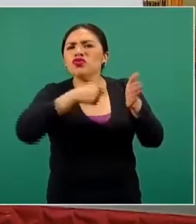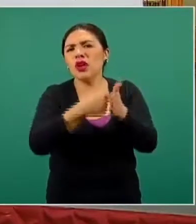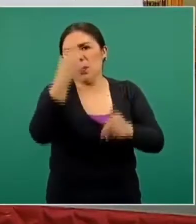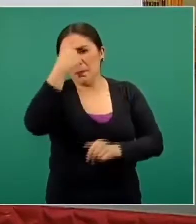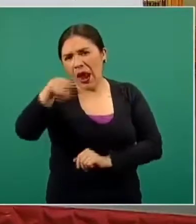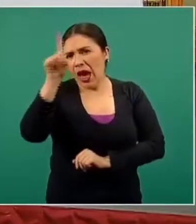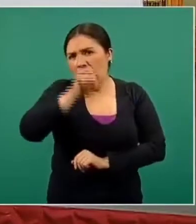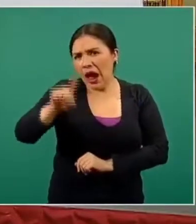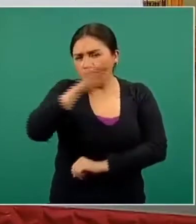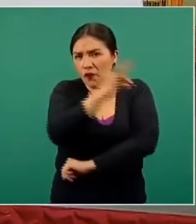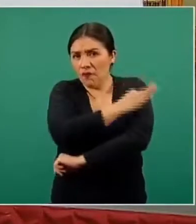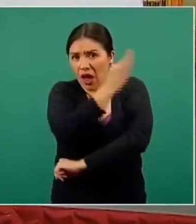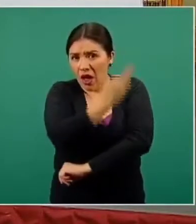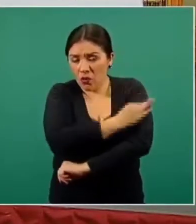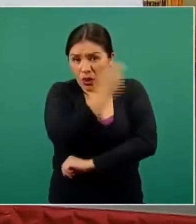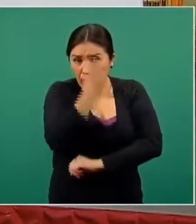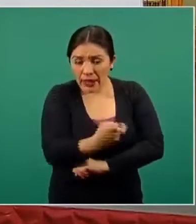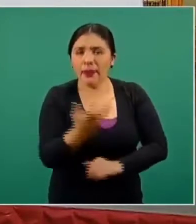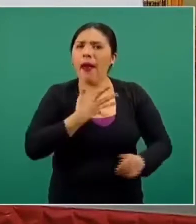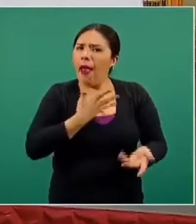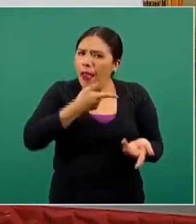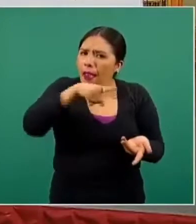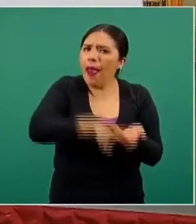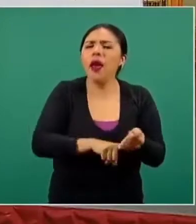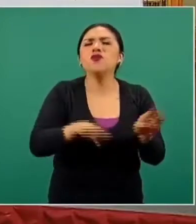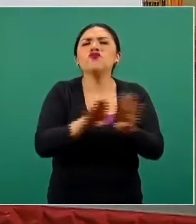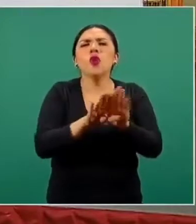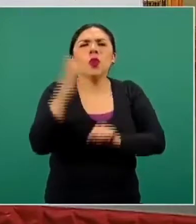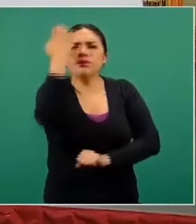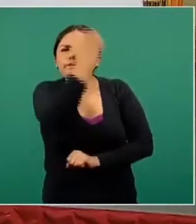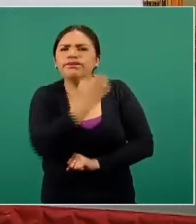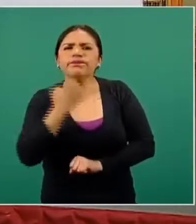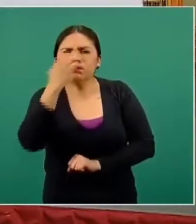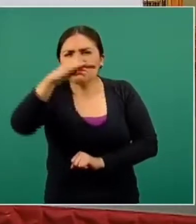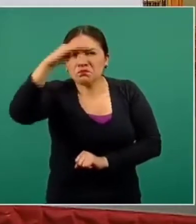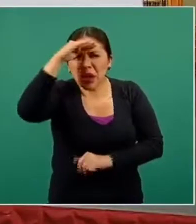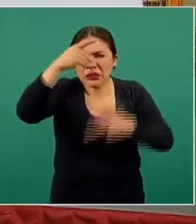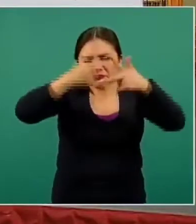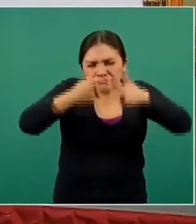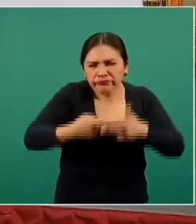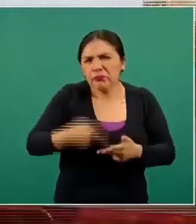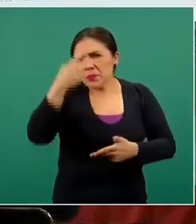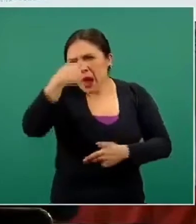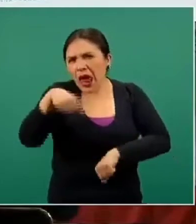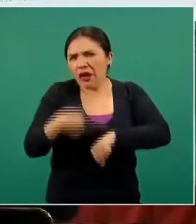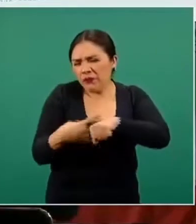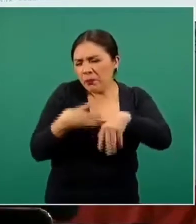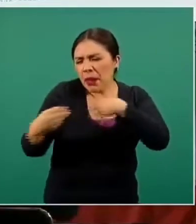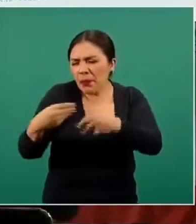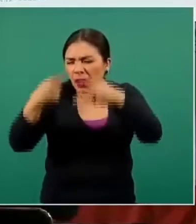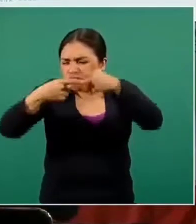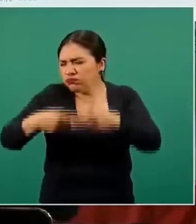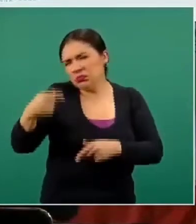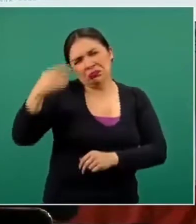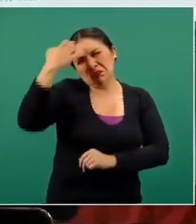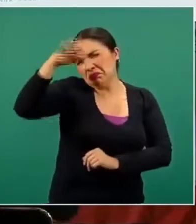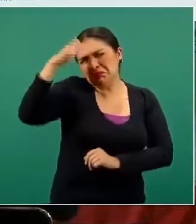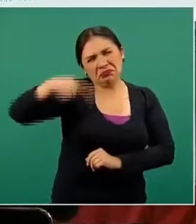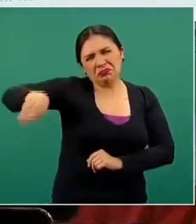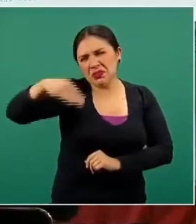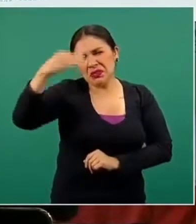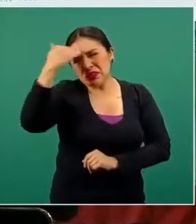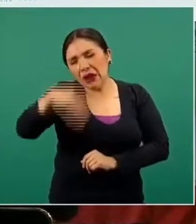vacunación, incluye algunos análisis, algunas proyecciones epidemiológico-matemáticas que